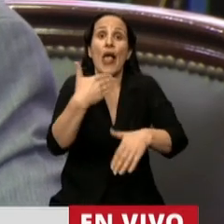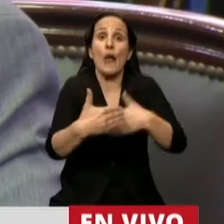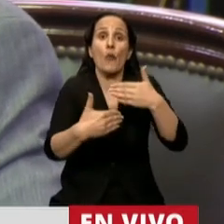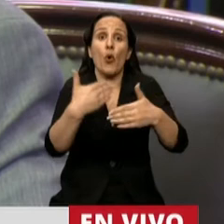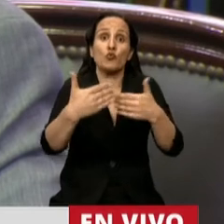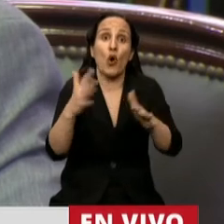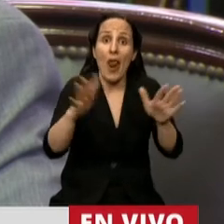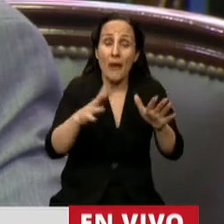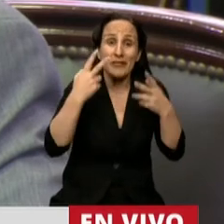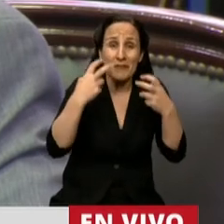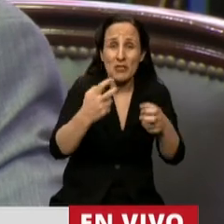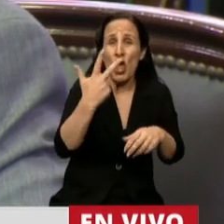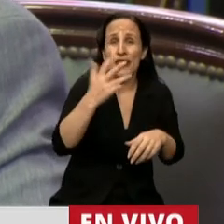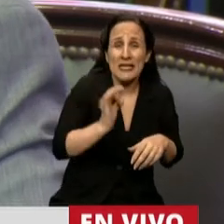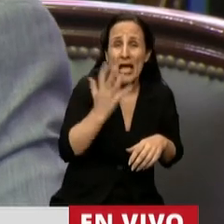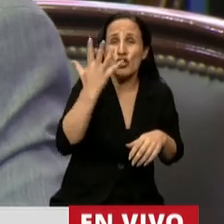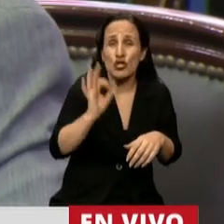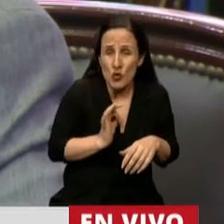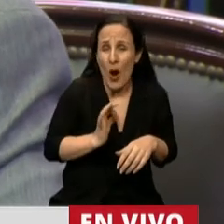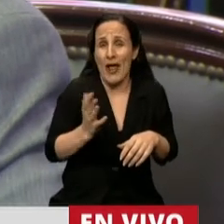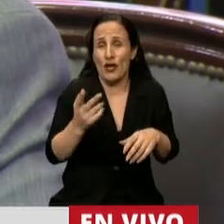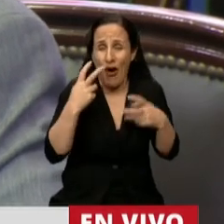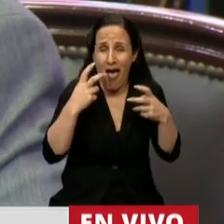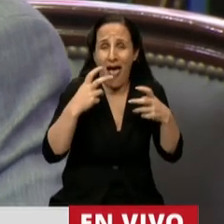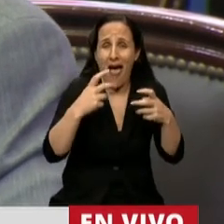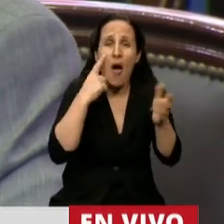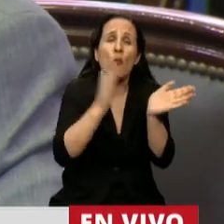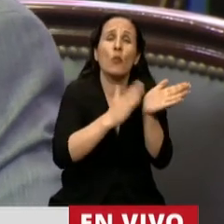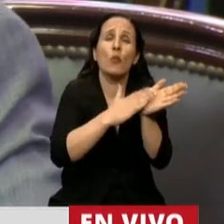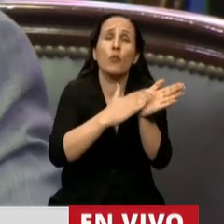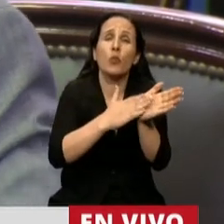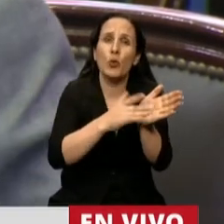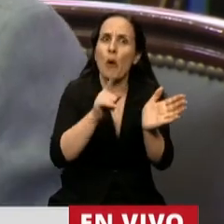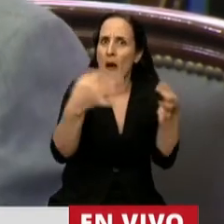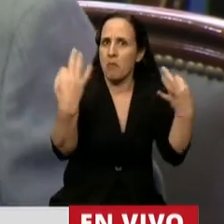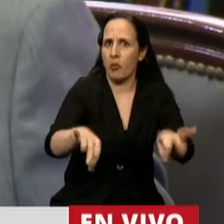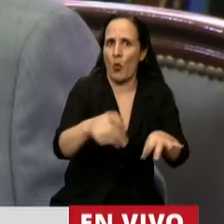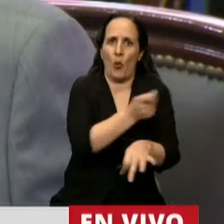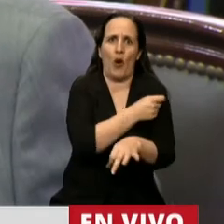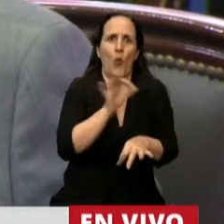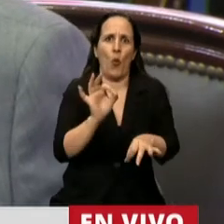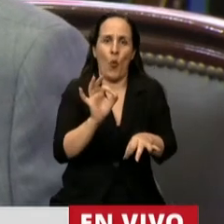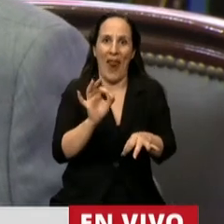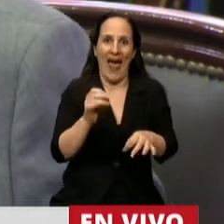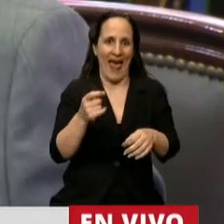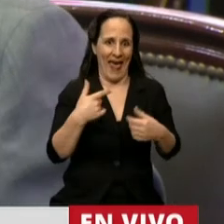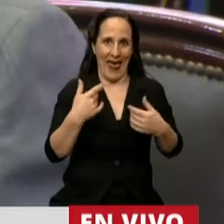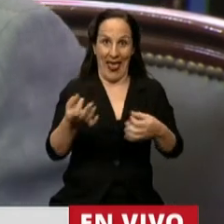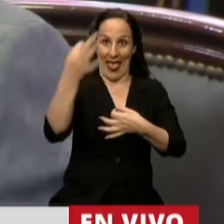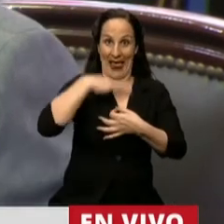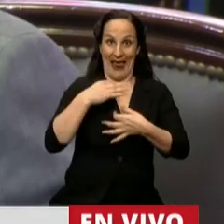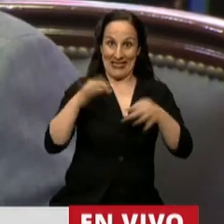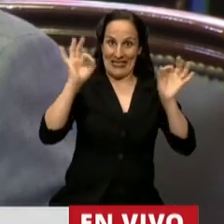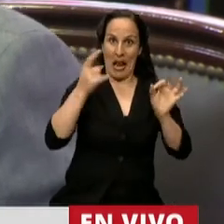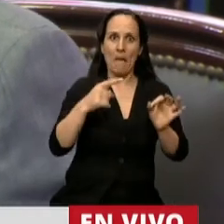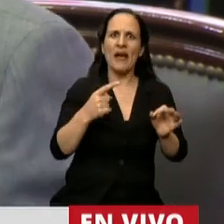veces 3-5 años de investigación para tener justamente todas las pruebas acerca de su inocuidad, no solo acerca de su efectividad, sino